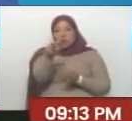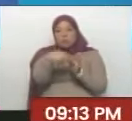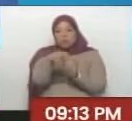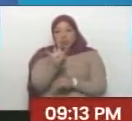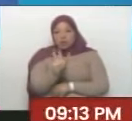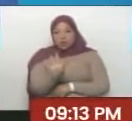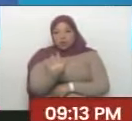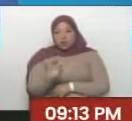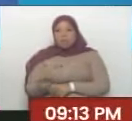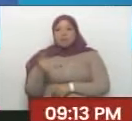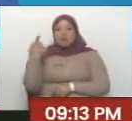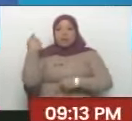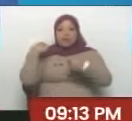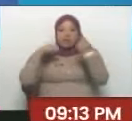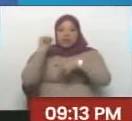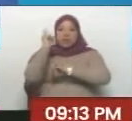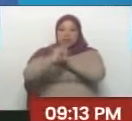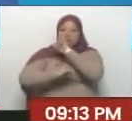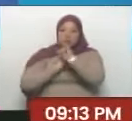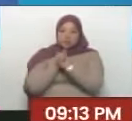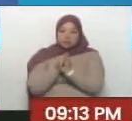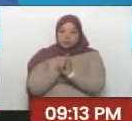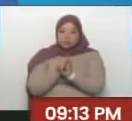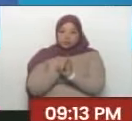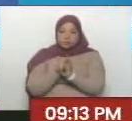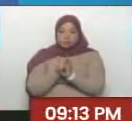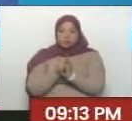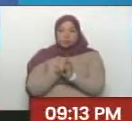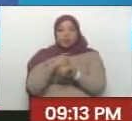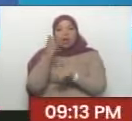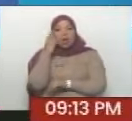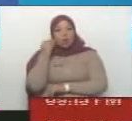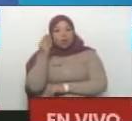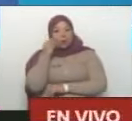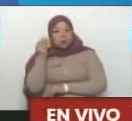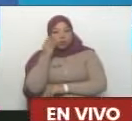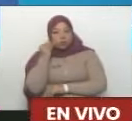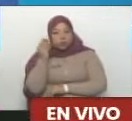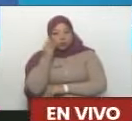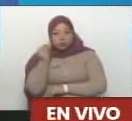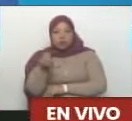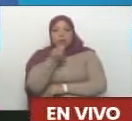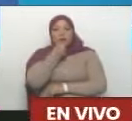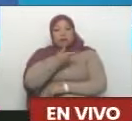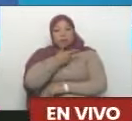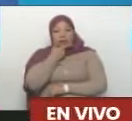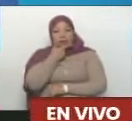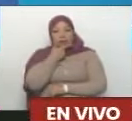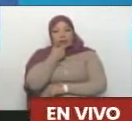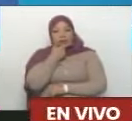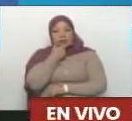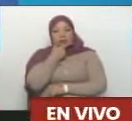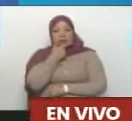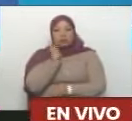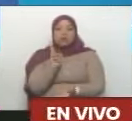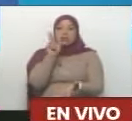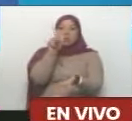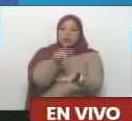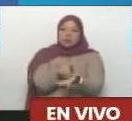2024, primer festival internacional. Ahí tomamos la experiencia maravillosa de